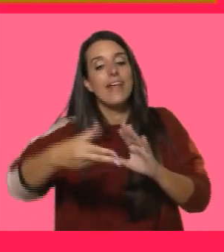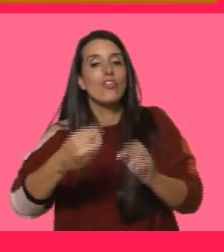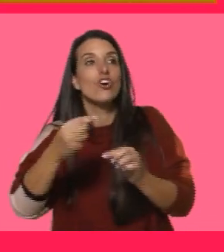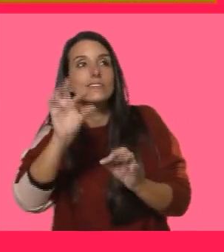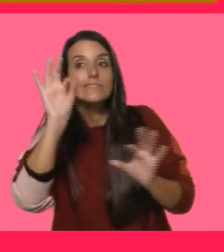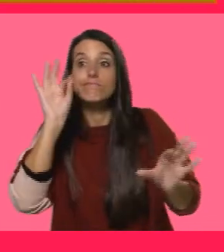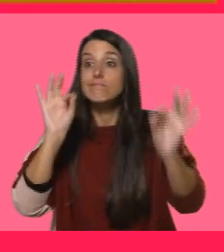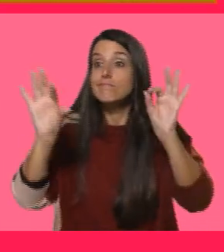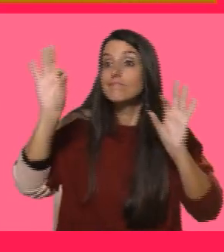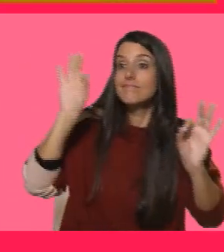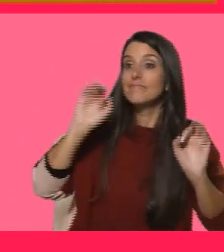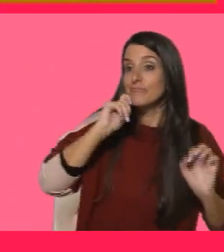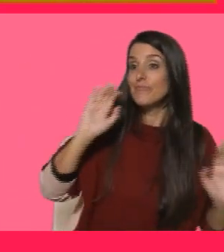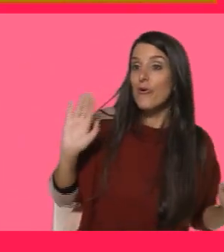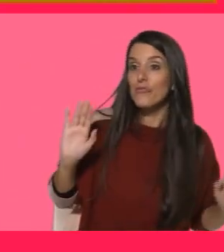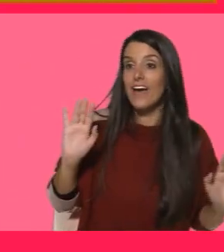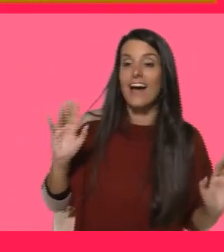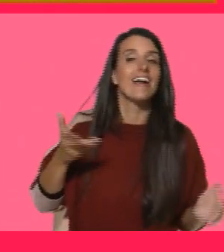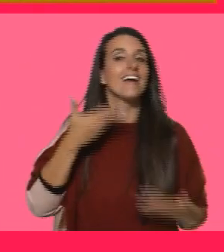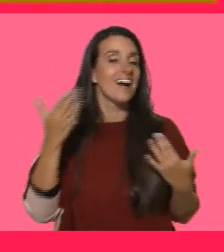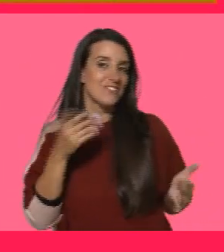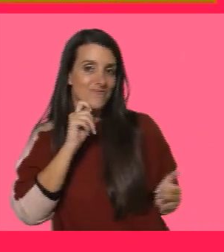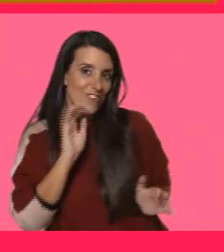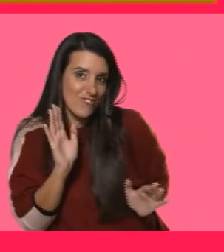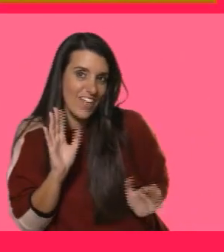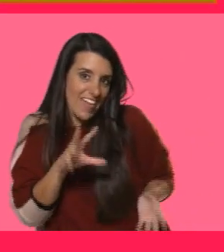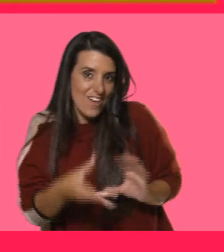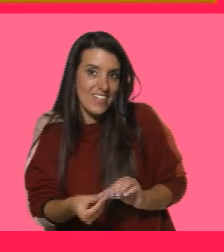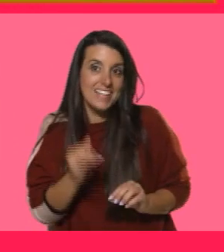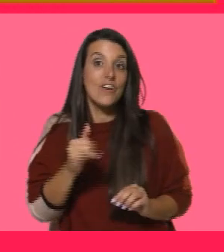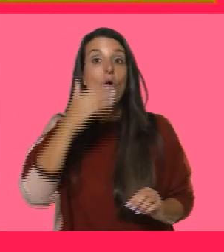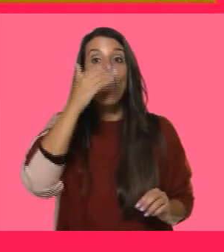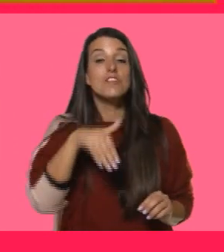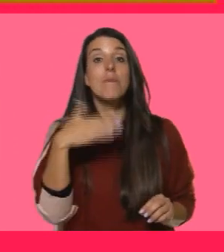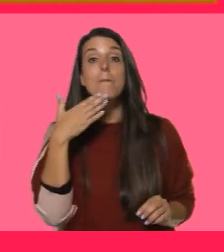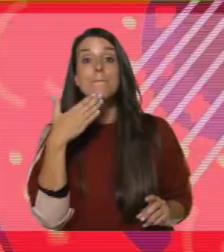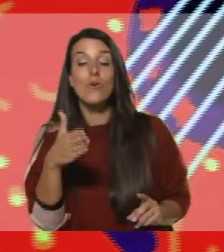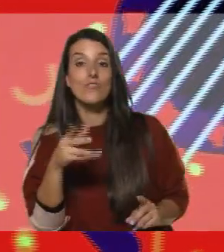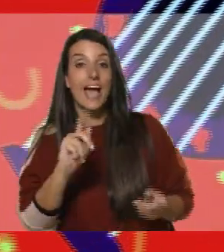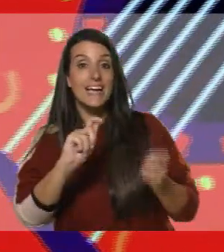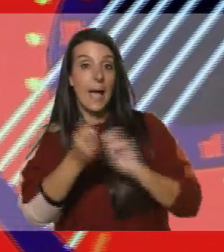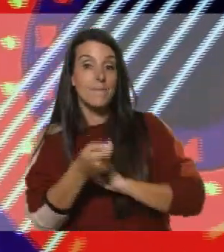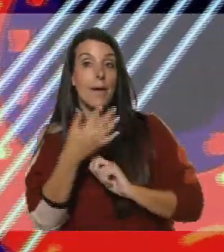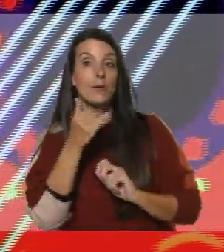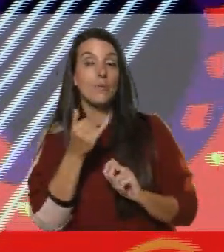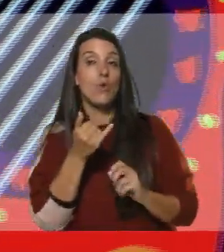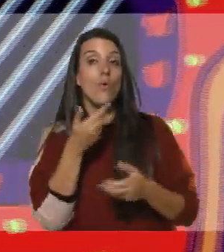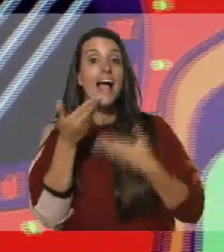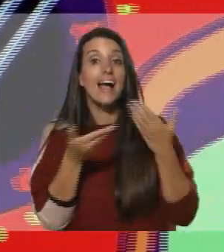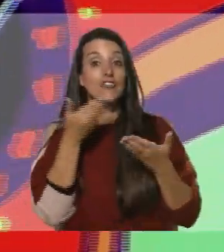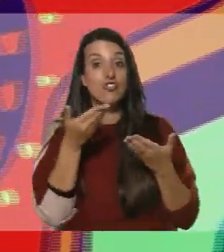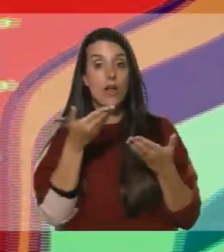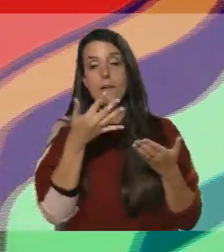que me da como... Claro. Que me es familiar y que me gusta para versionar. La última, Freddy. ¿Cambiás de repente un